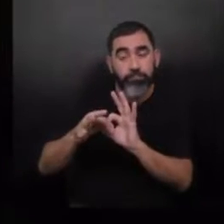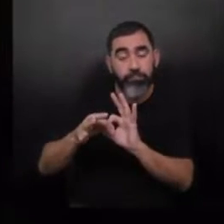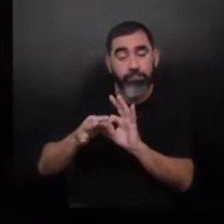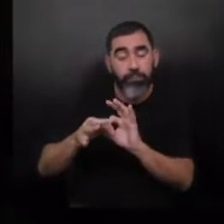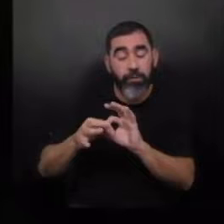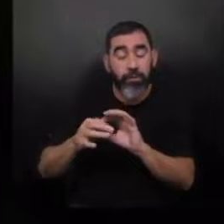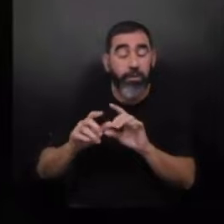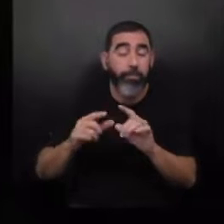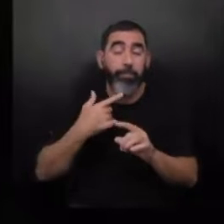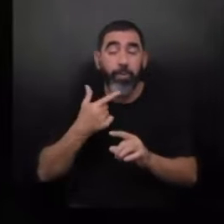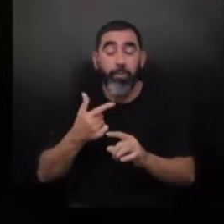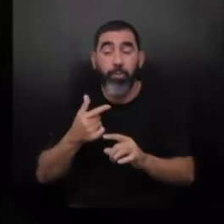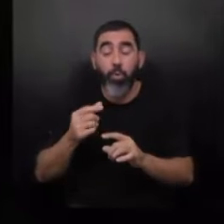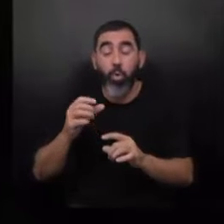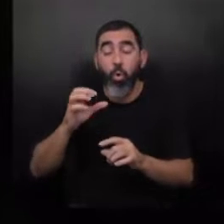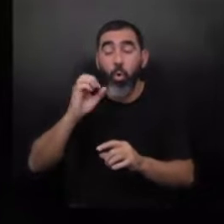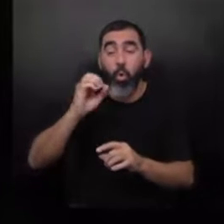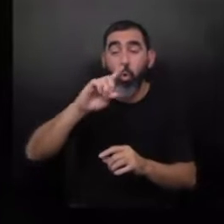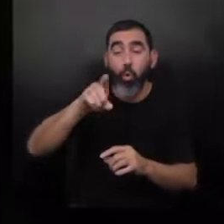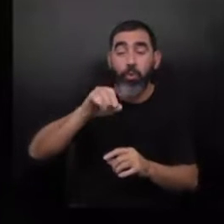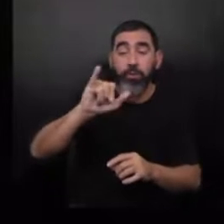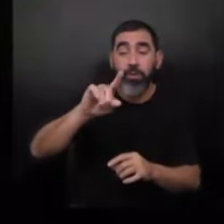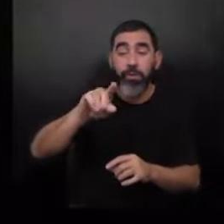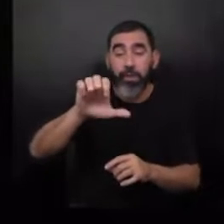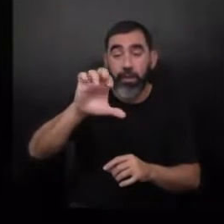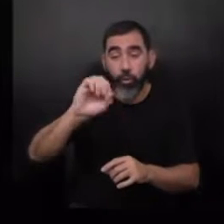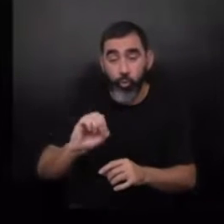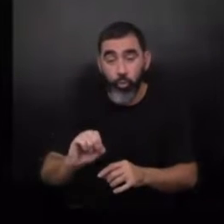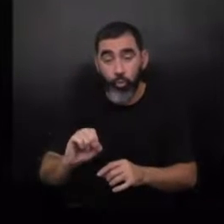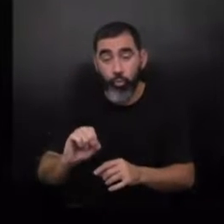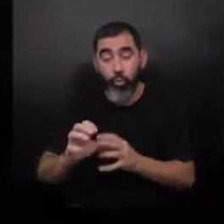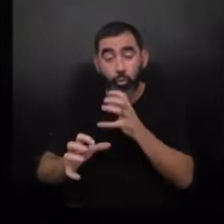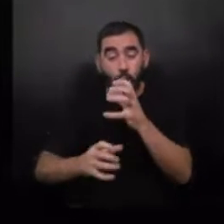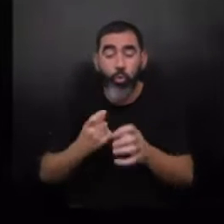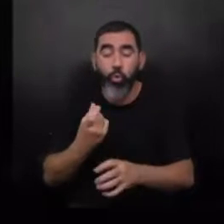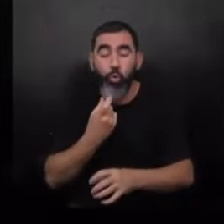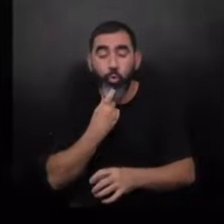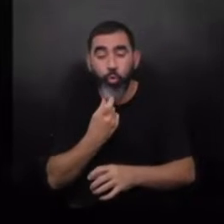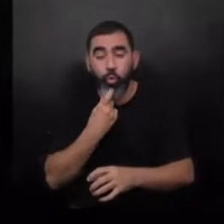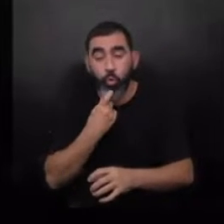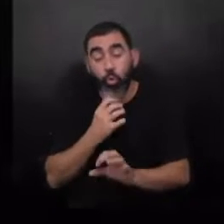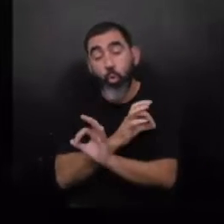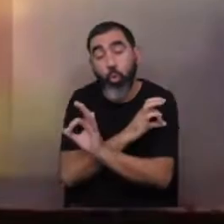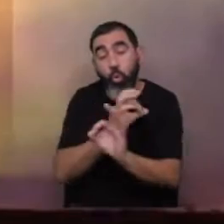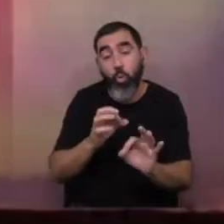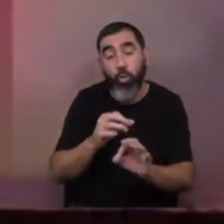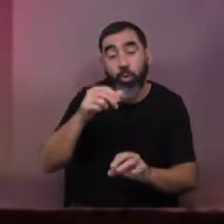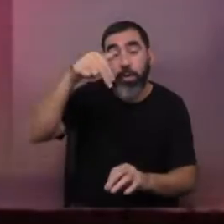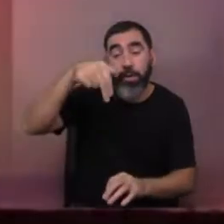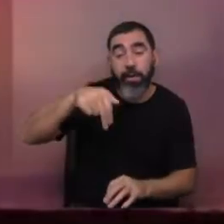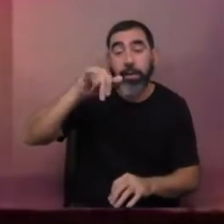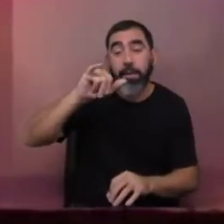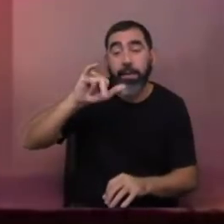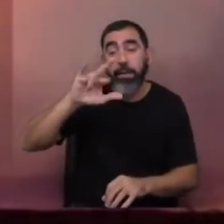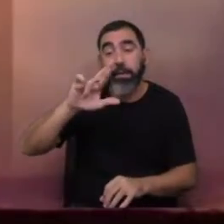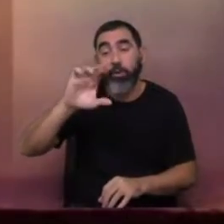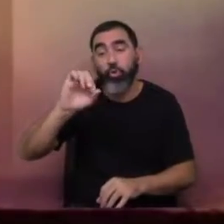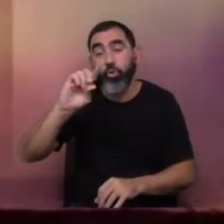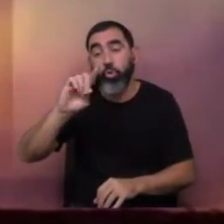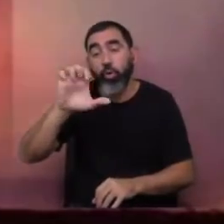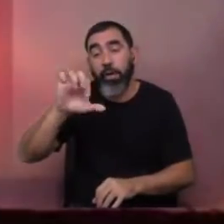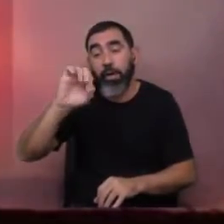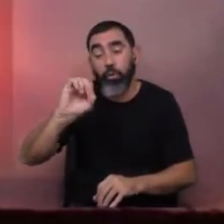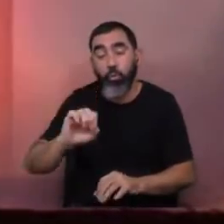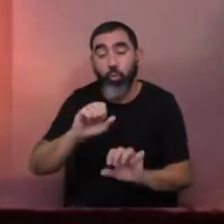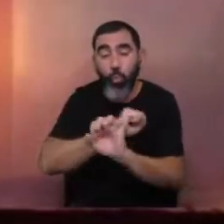ionización de átomos de oxígeno, que producen, por ejemplo, coloraciones rojizas, o átomos de nitrógeno, que también en ese